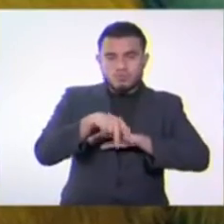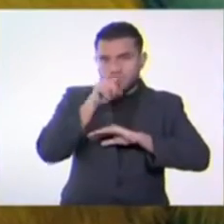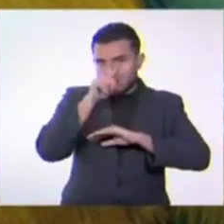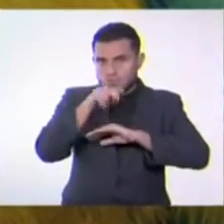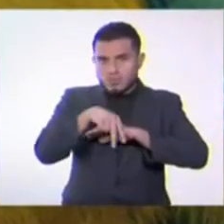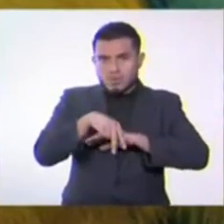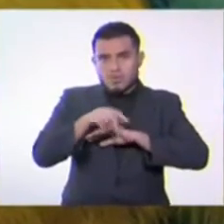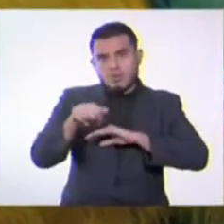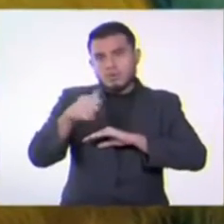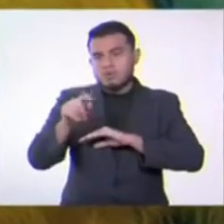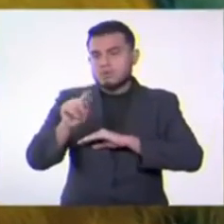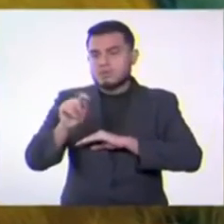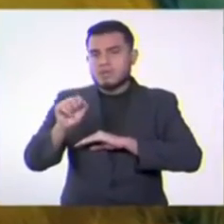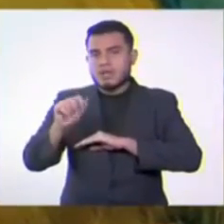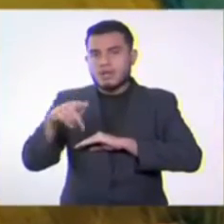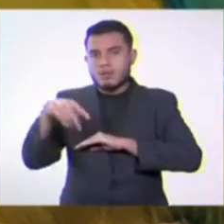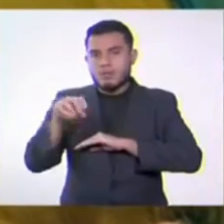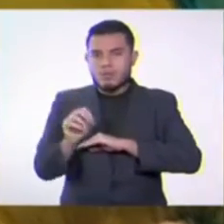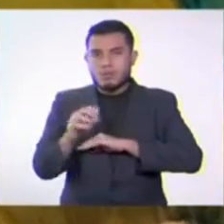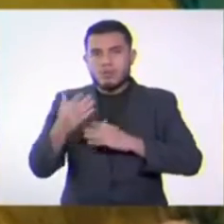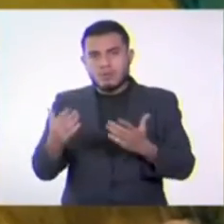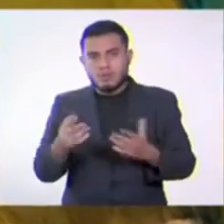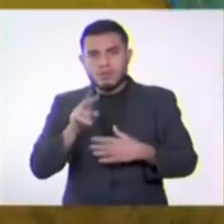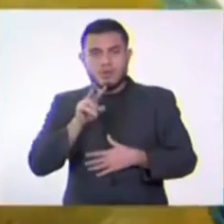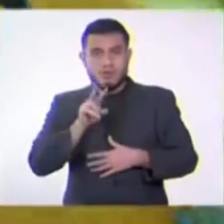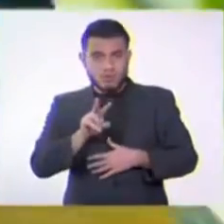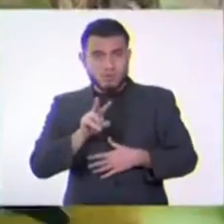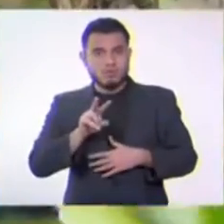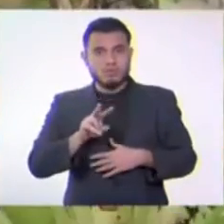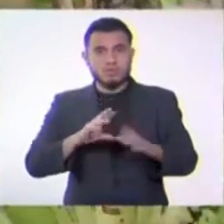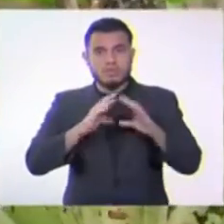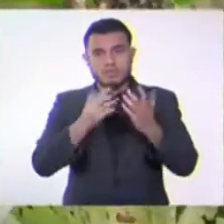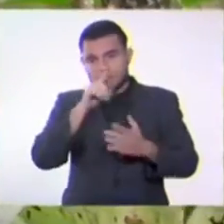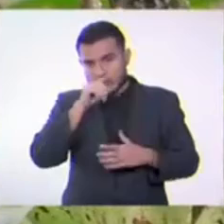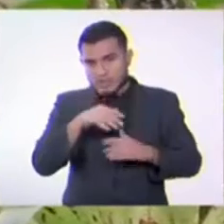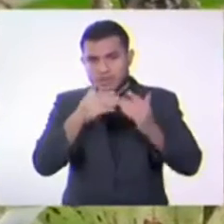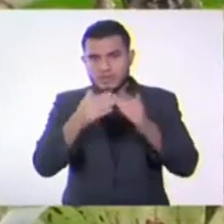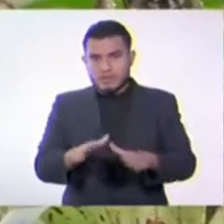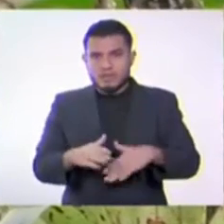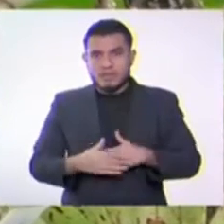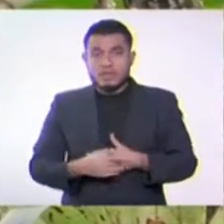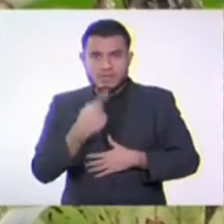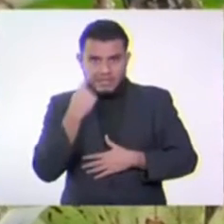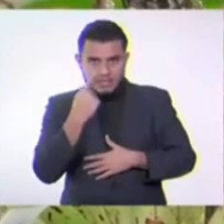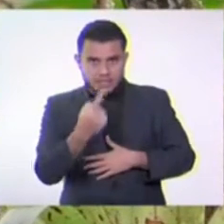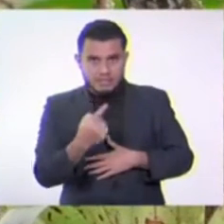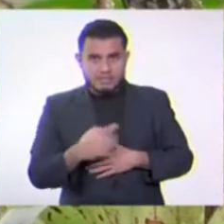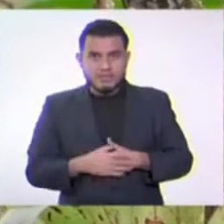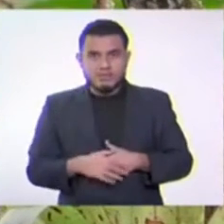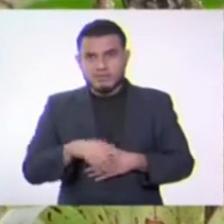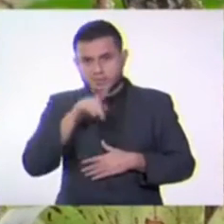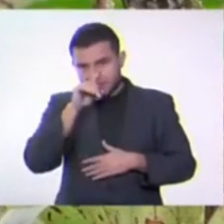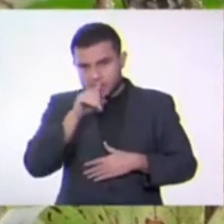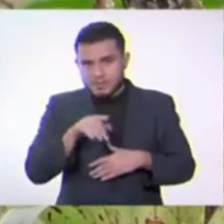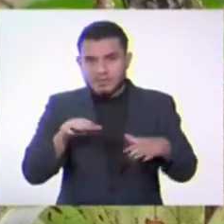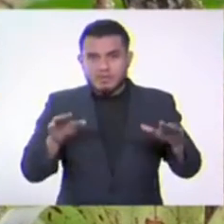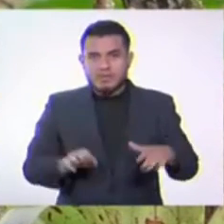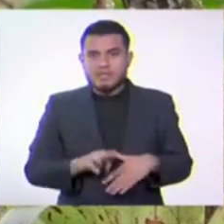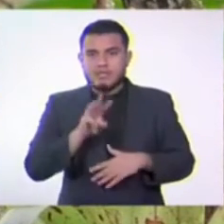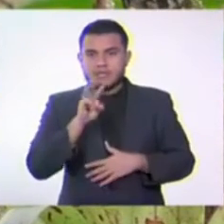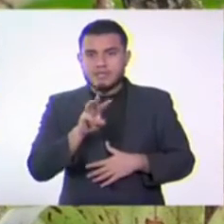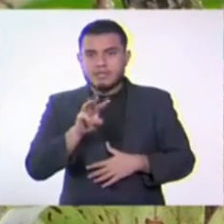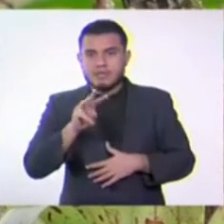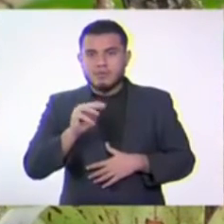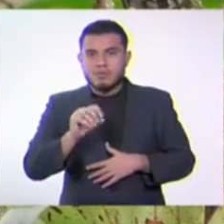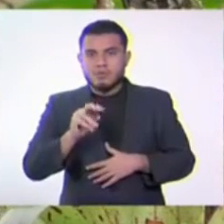un talapo. Nuevamente, 2 especies distintas. ¿Y qué tal este? Es una tercera especie de